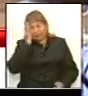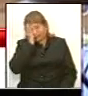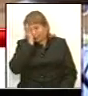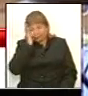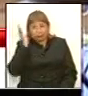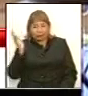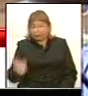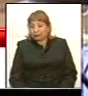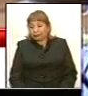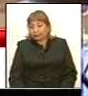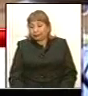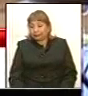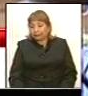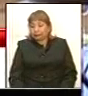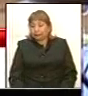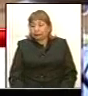aprobado.